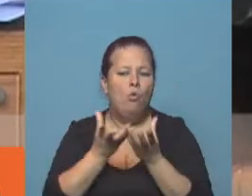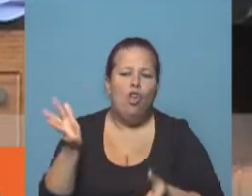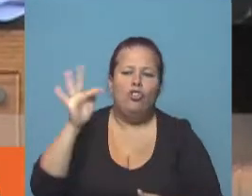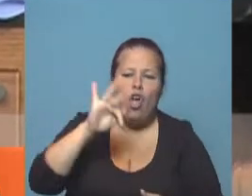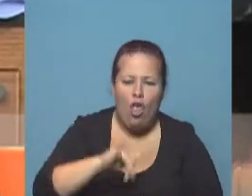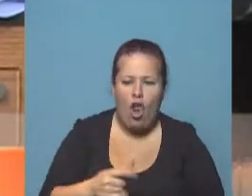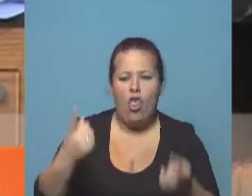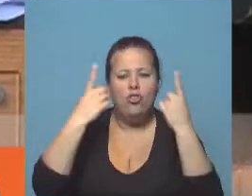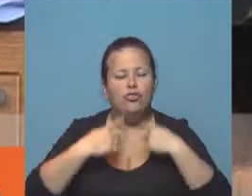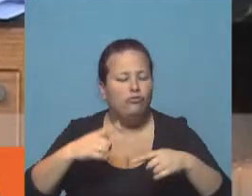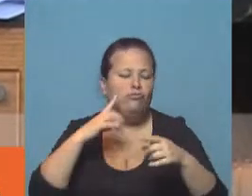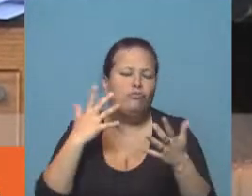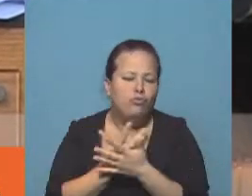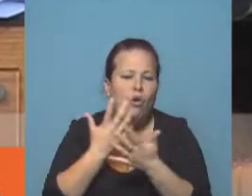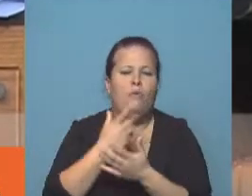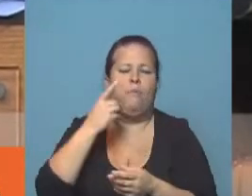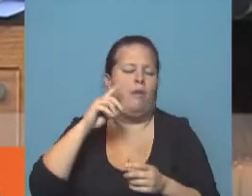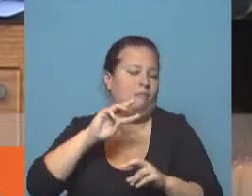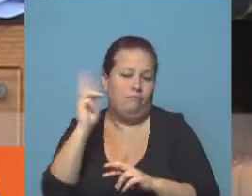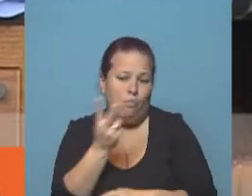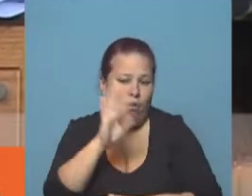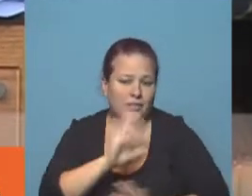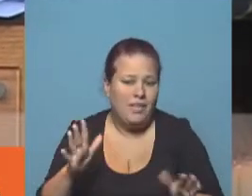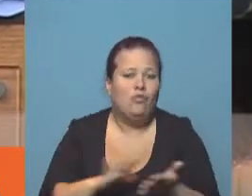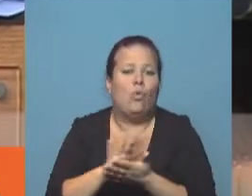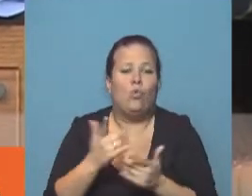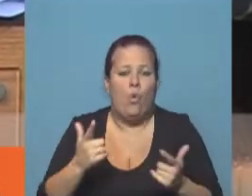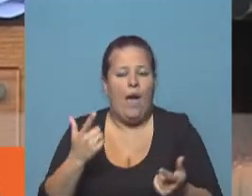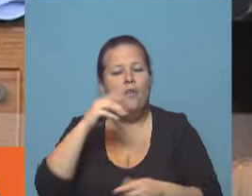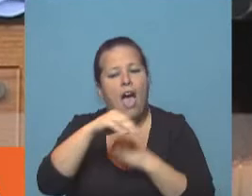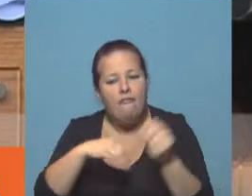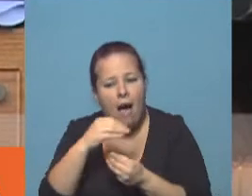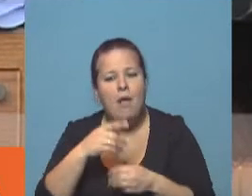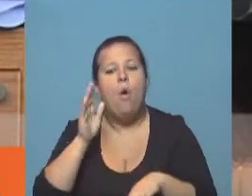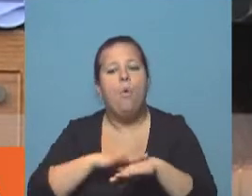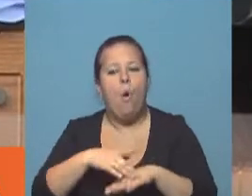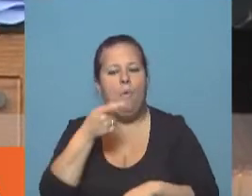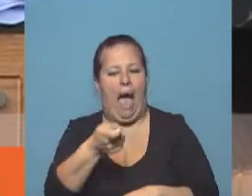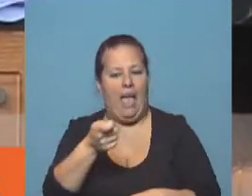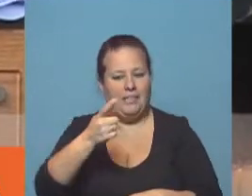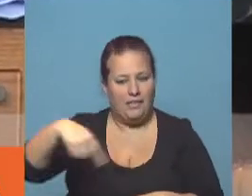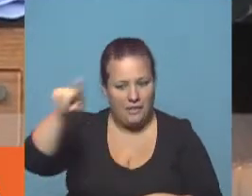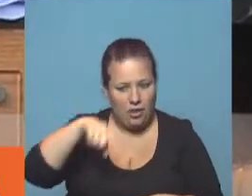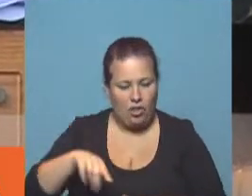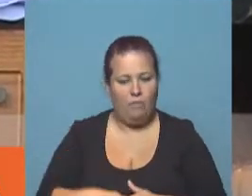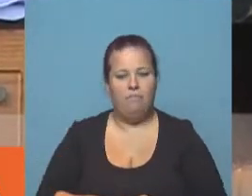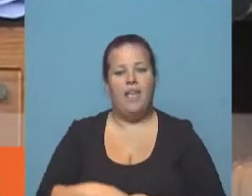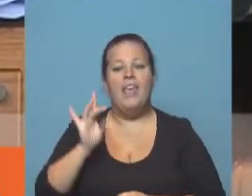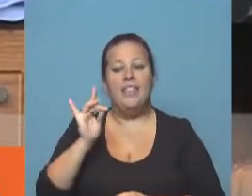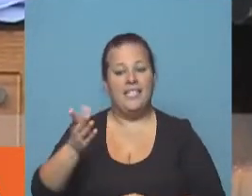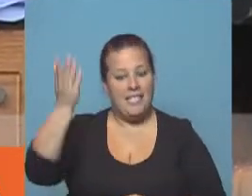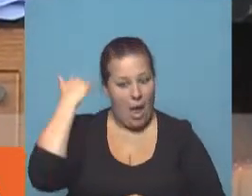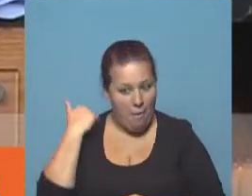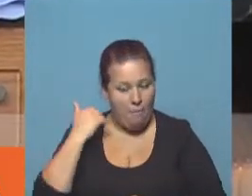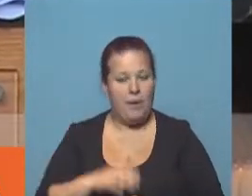día llora la pérdida irreparable de un ser querido por estos asesinos. En diciembre